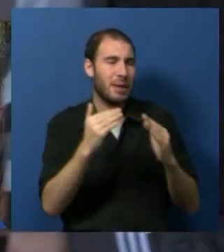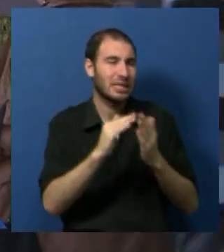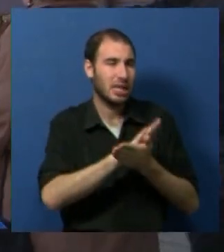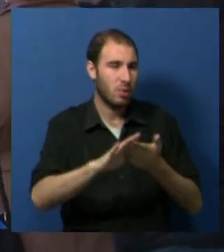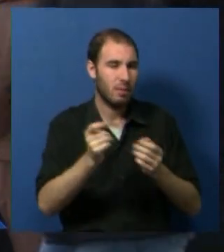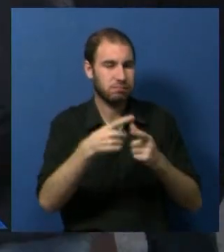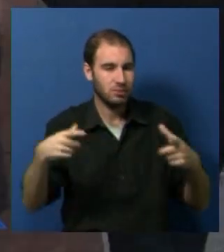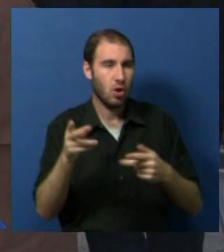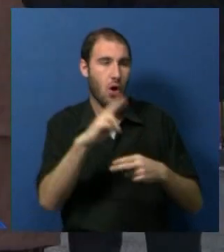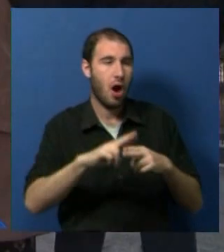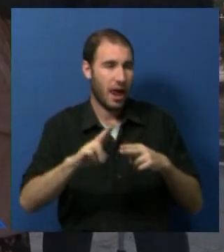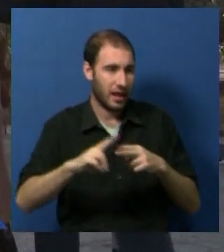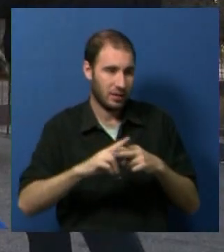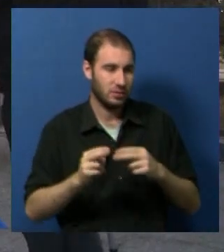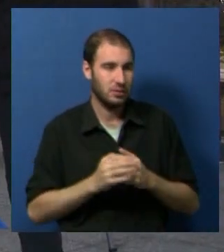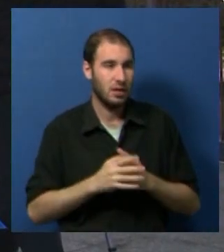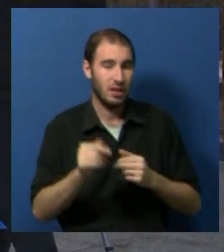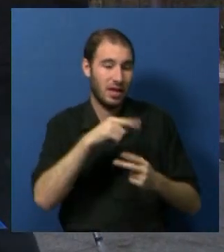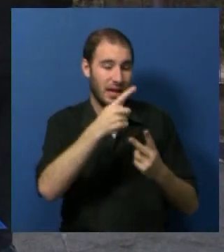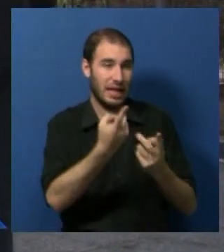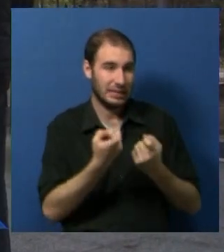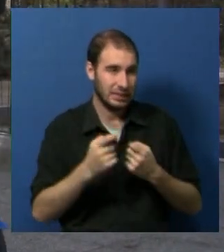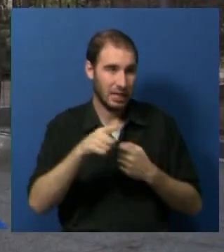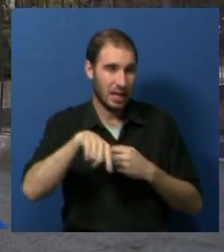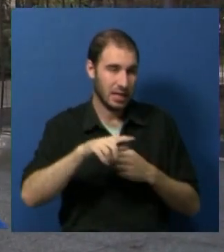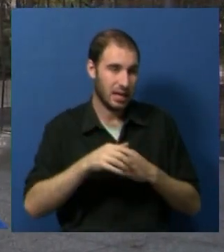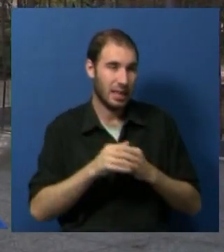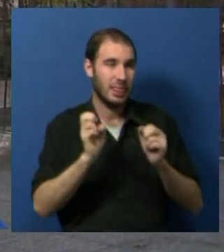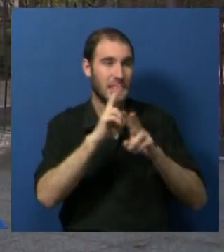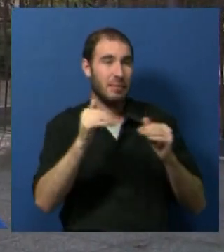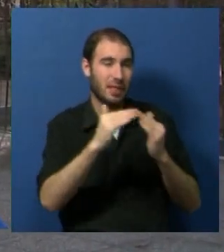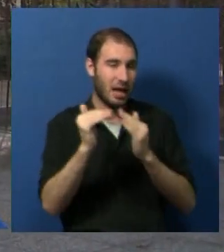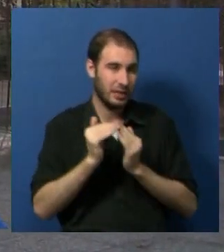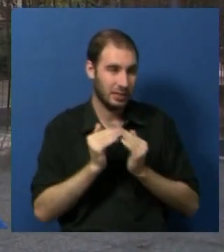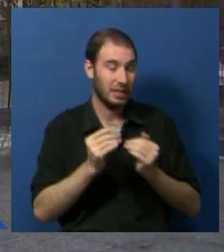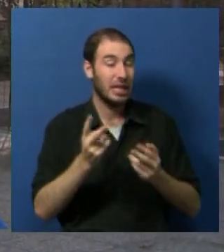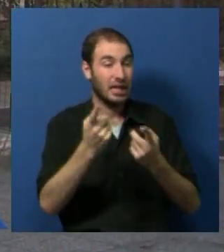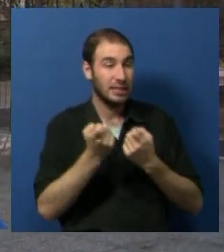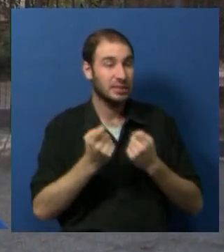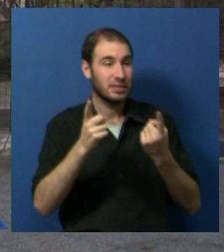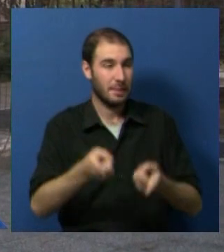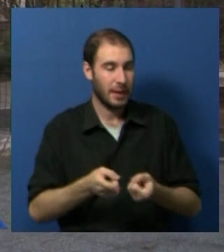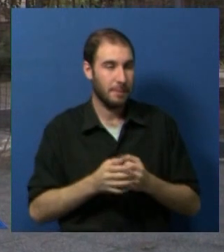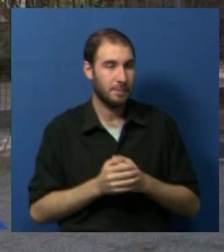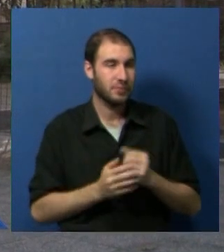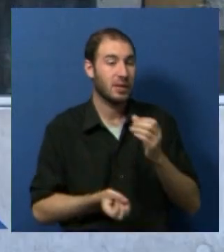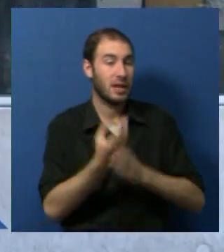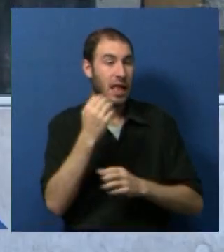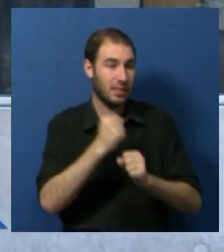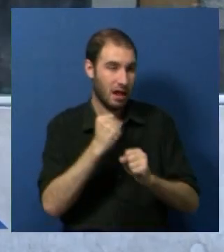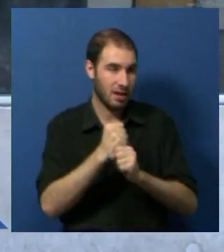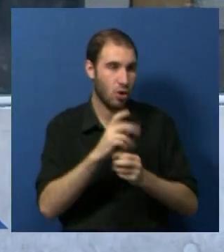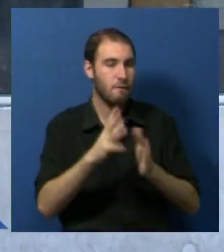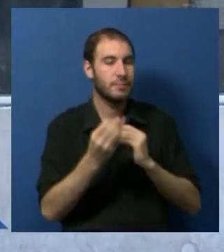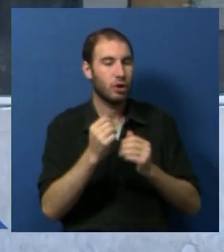nueva, ampliación o refacción, son las necesidades que tenemos en materia habitacional. Y una necesidad también de generar empleo a